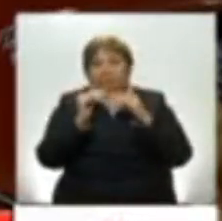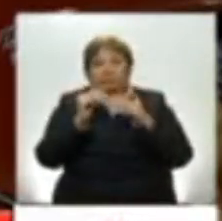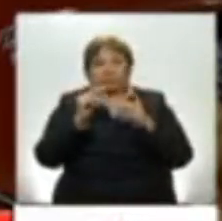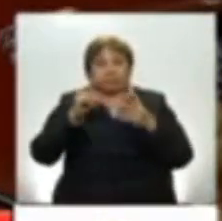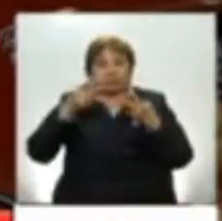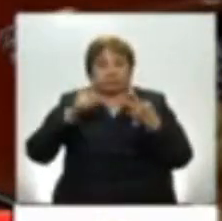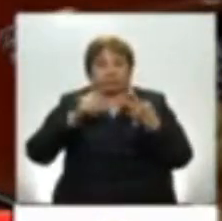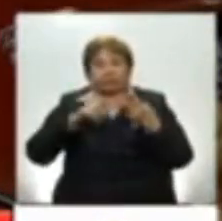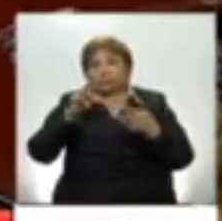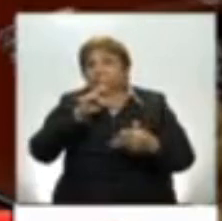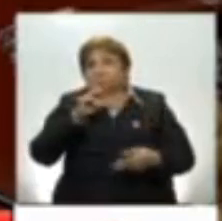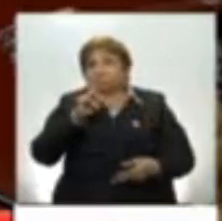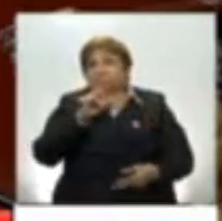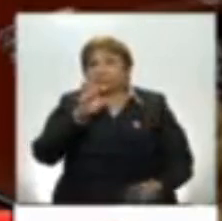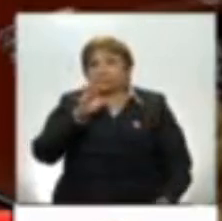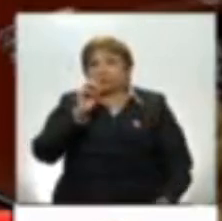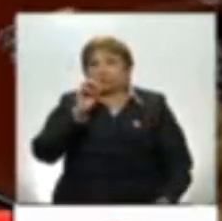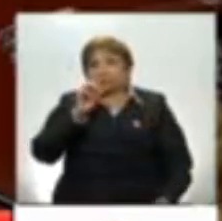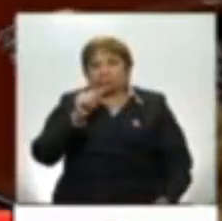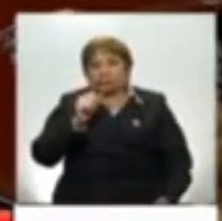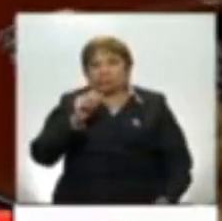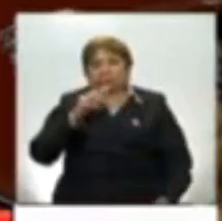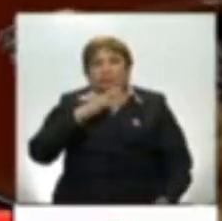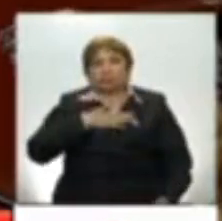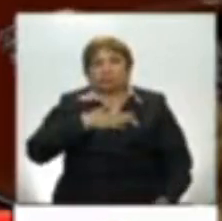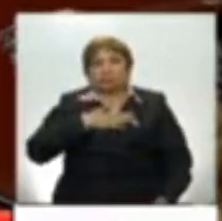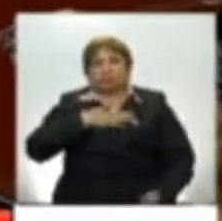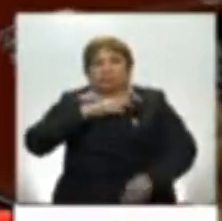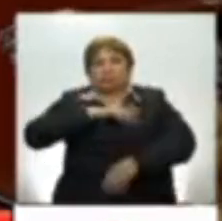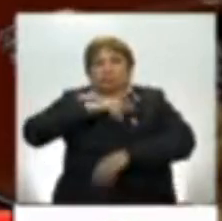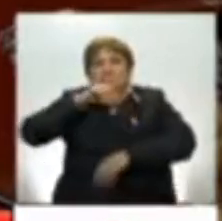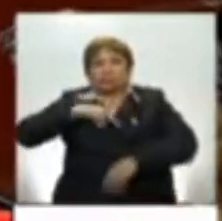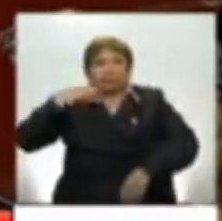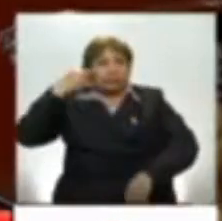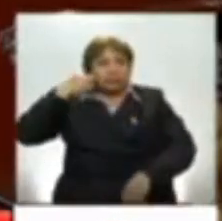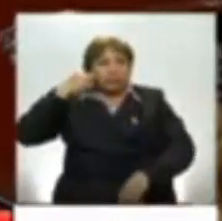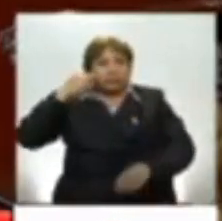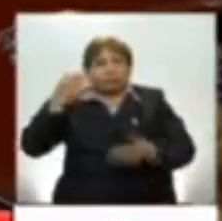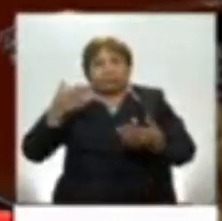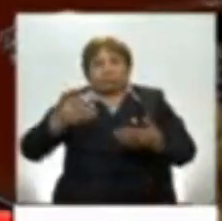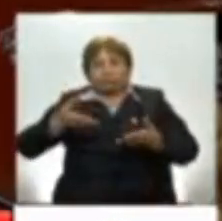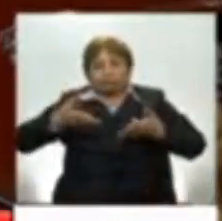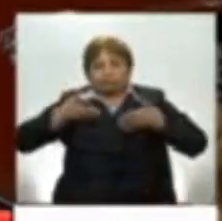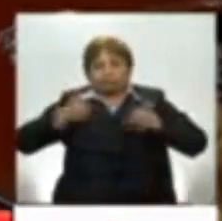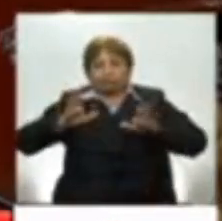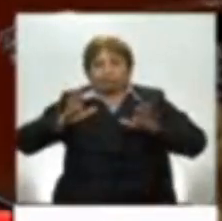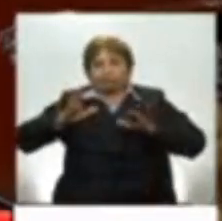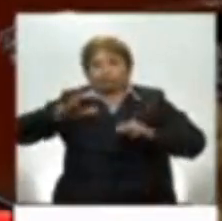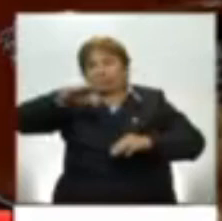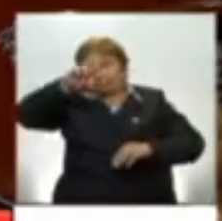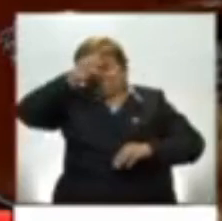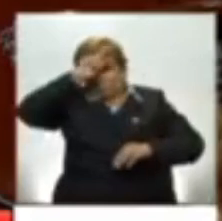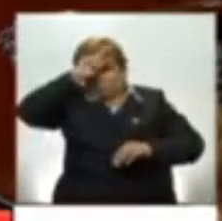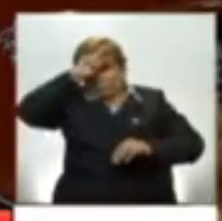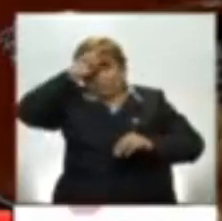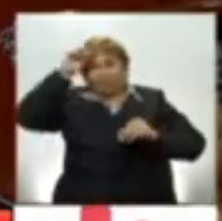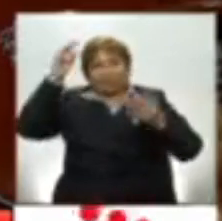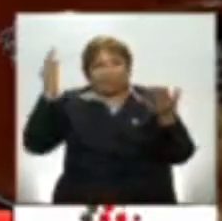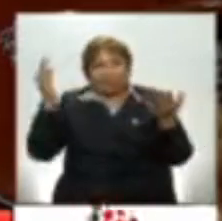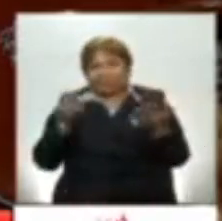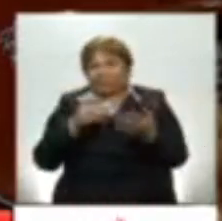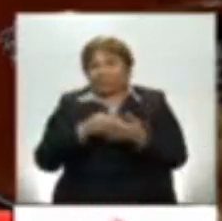la segunda reforma agraria, por mi región Puno, donde nació el imperio de los incas y nació el